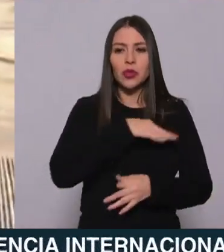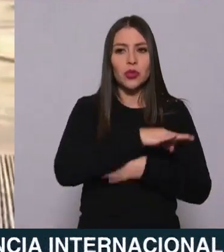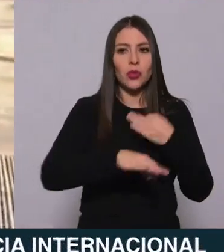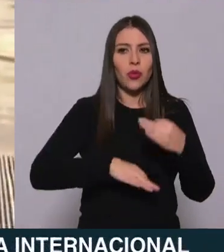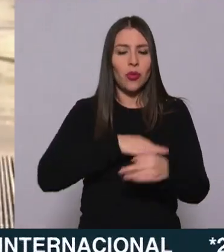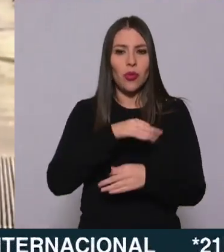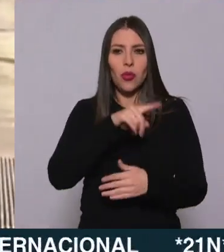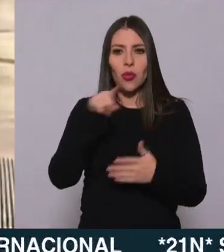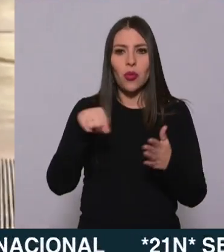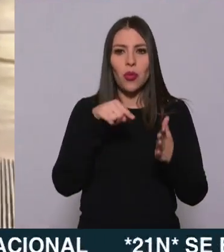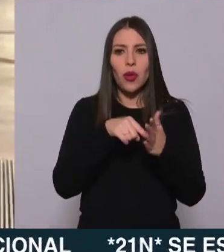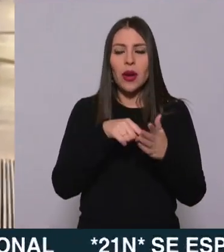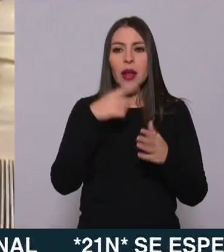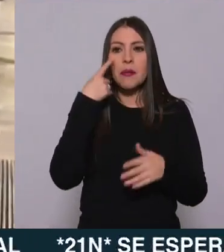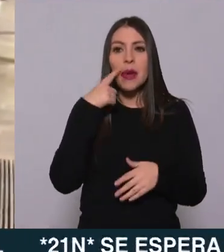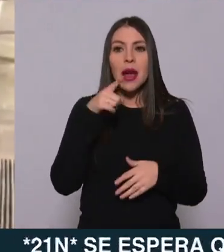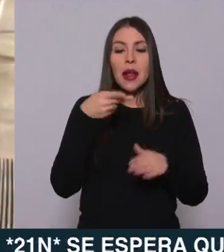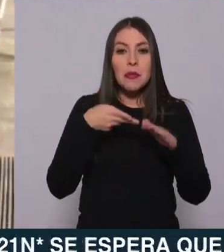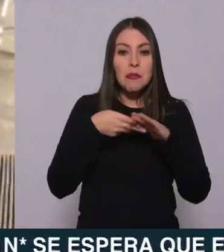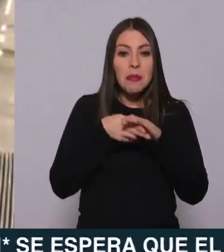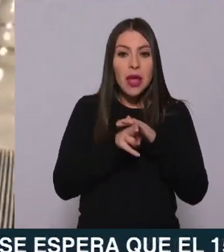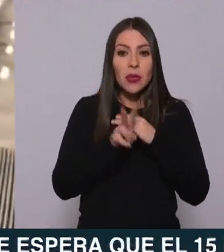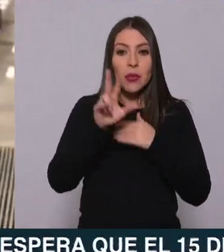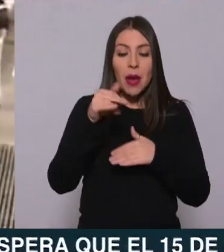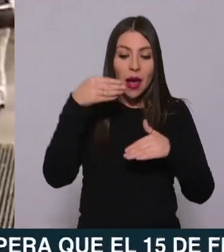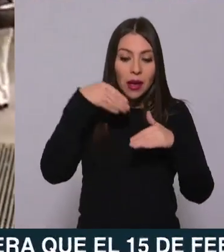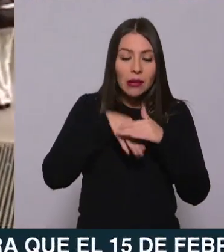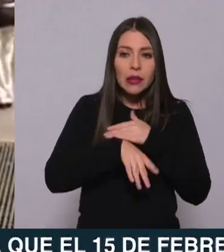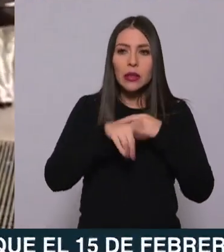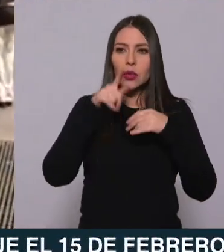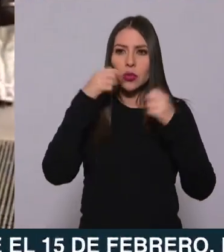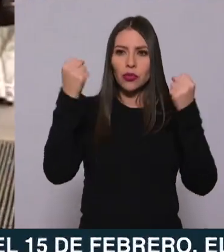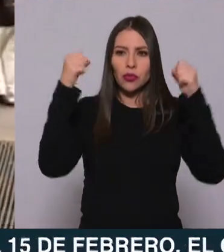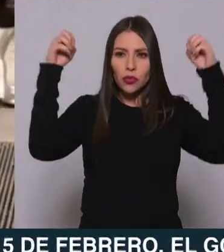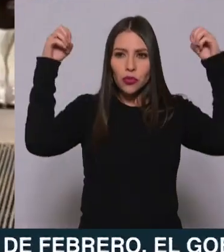estaciones en sus inmediaciones. Es la información que les tengo y regreso con ustedes al estudio.